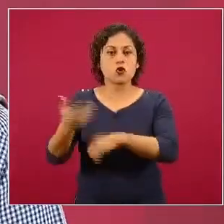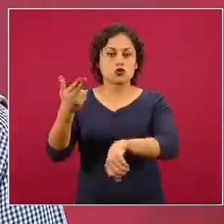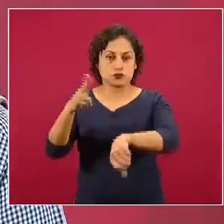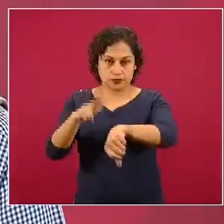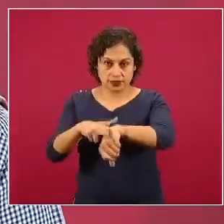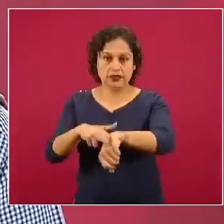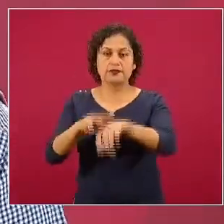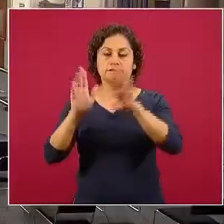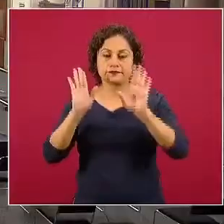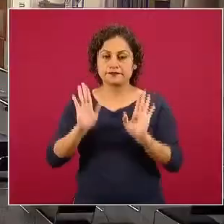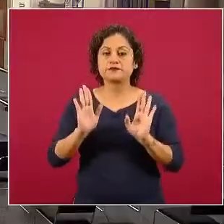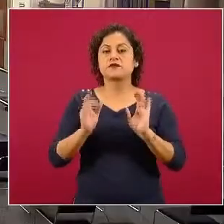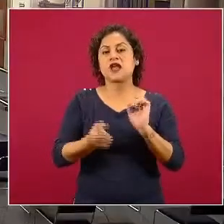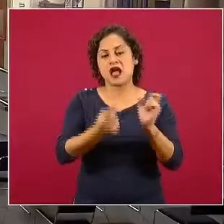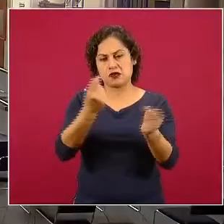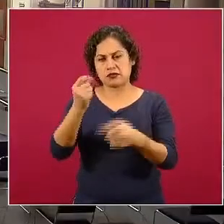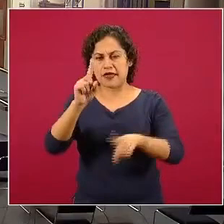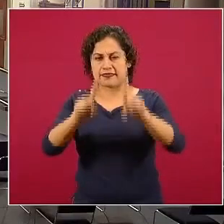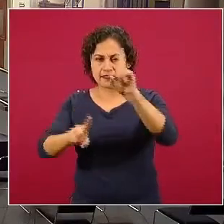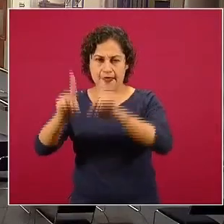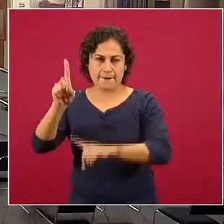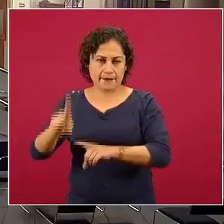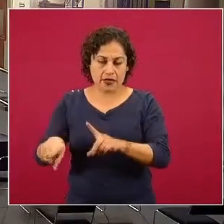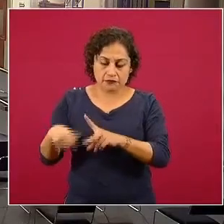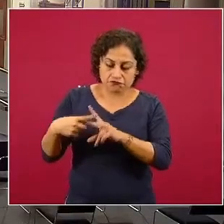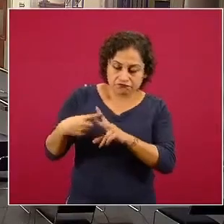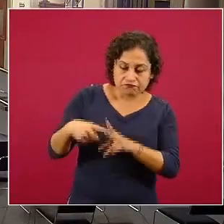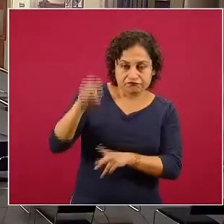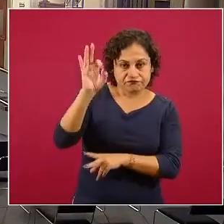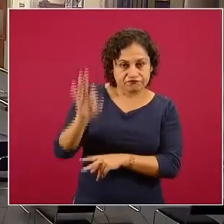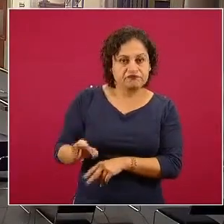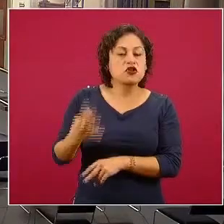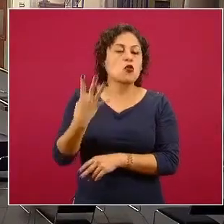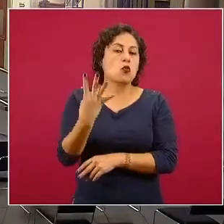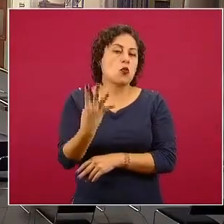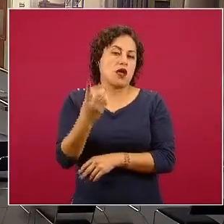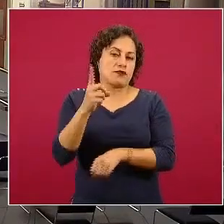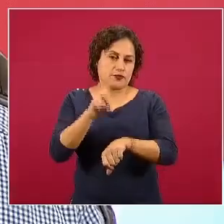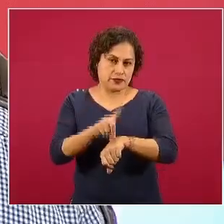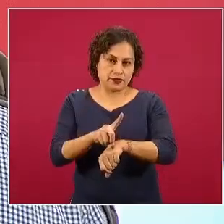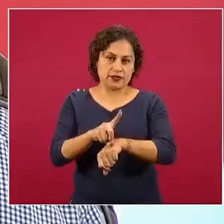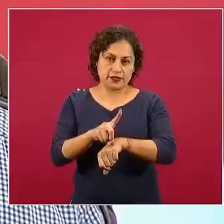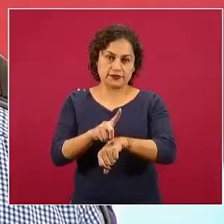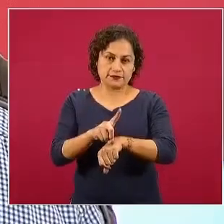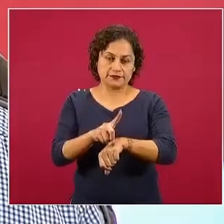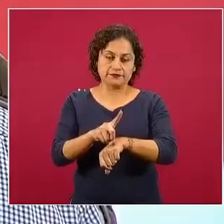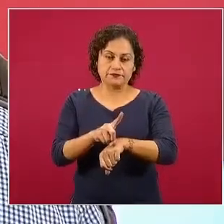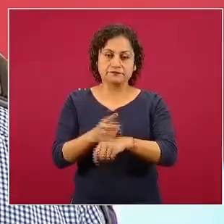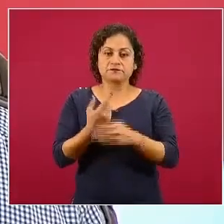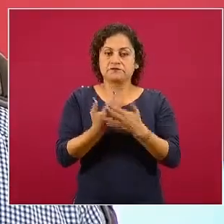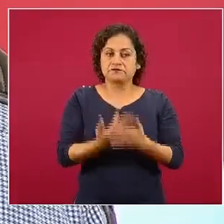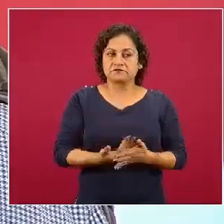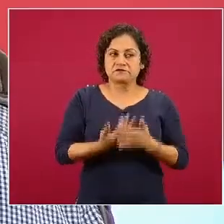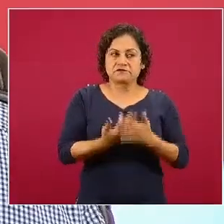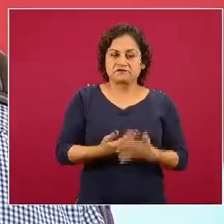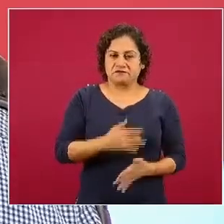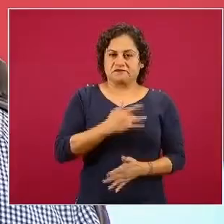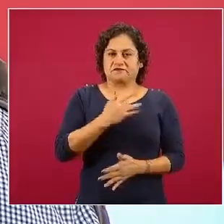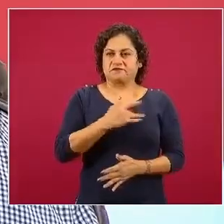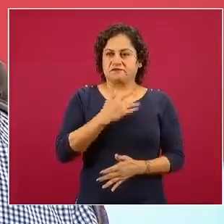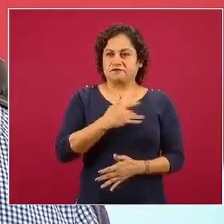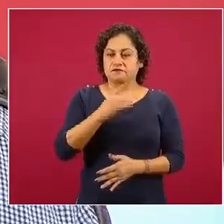que demoraban menos tiempo, pero digamos que la gran mayoría demoraban 4 días para acudir a una unidad y